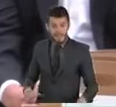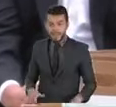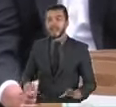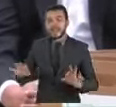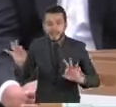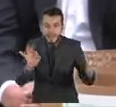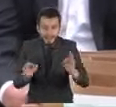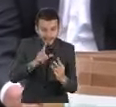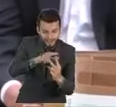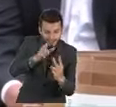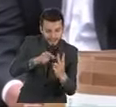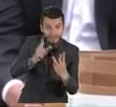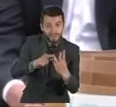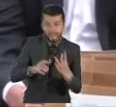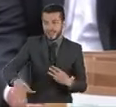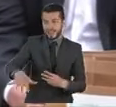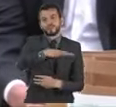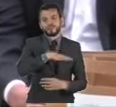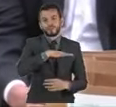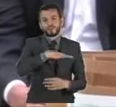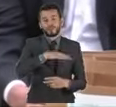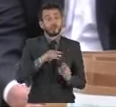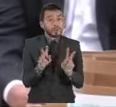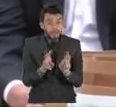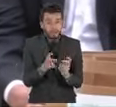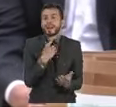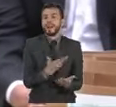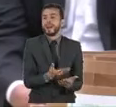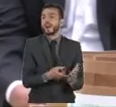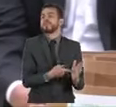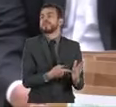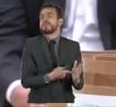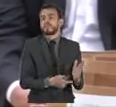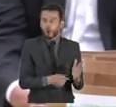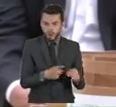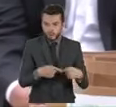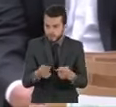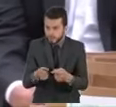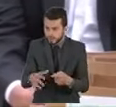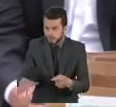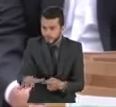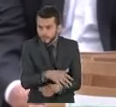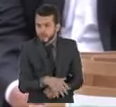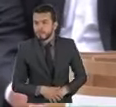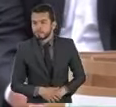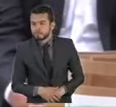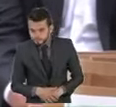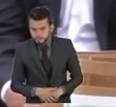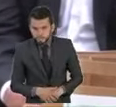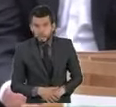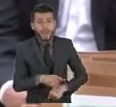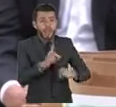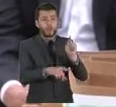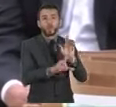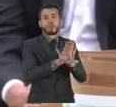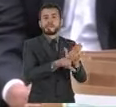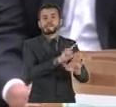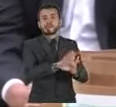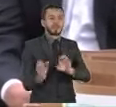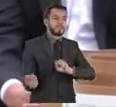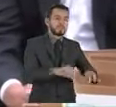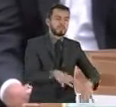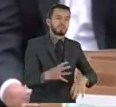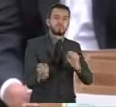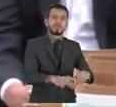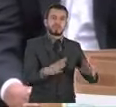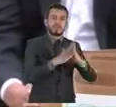no solamente conceptualmente, sino en la práctica, cómo se incorpora la informalidad a la formalidad de la ciudad, entendiendo que